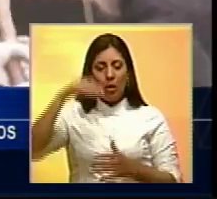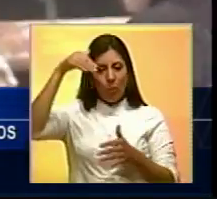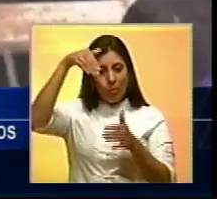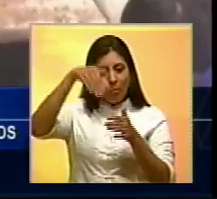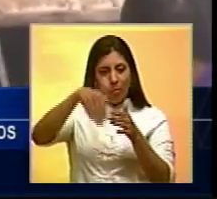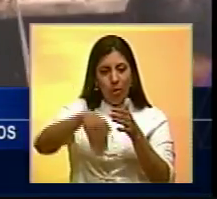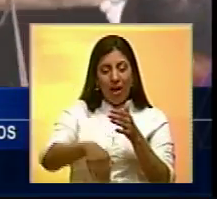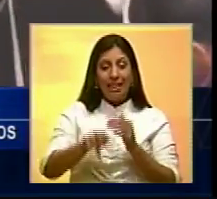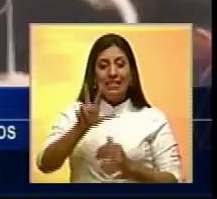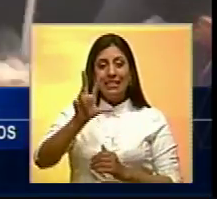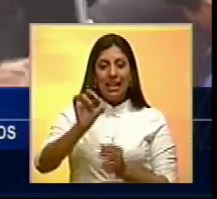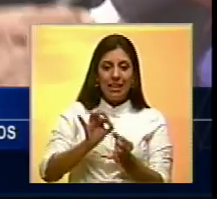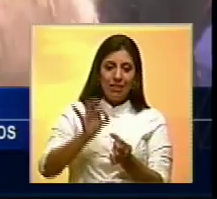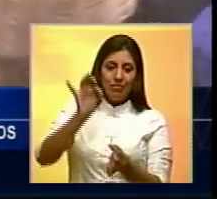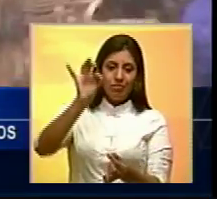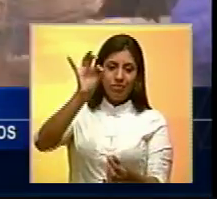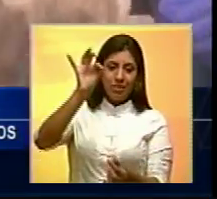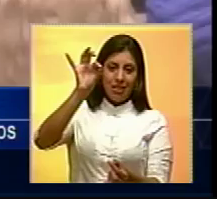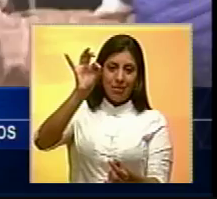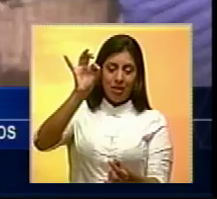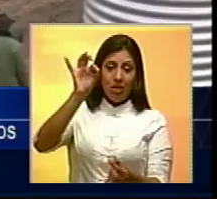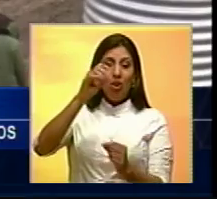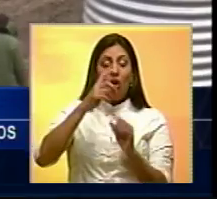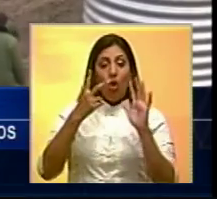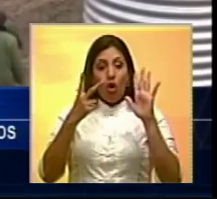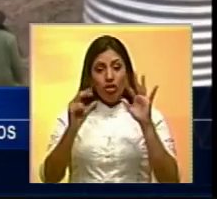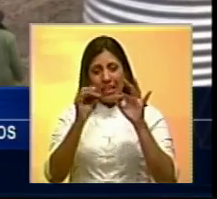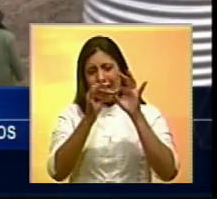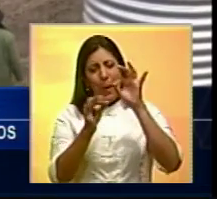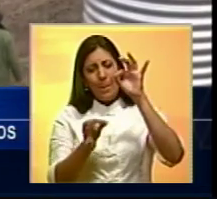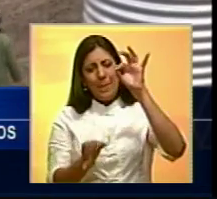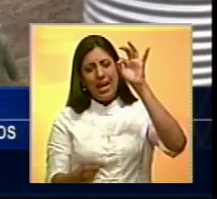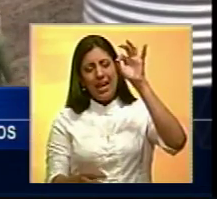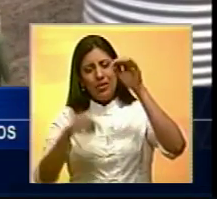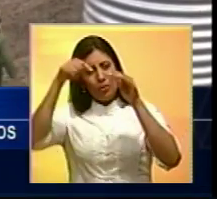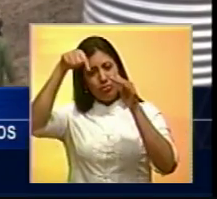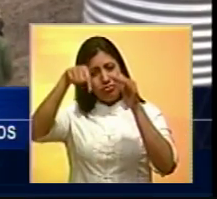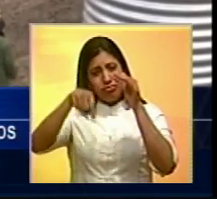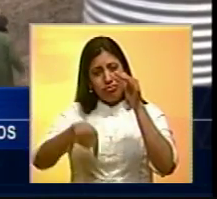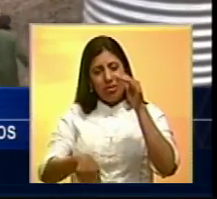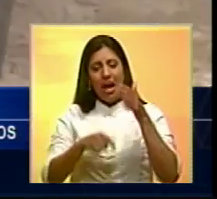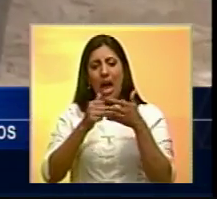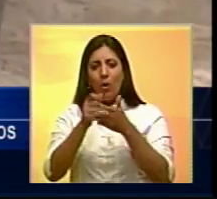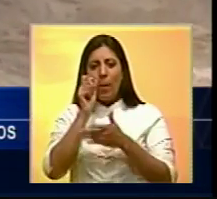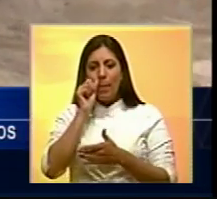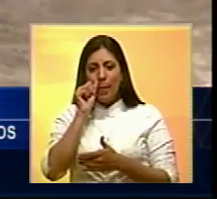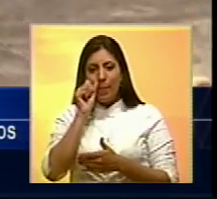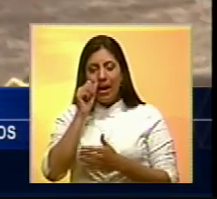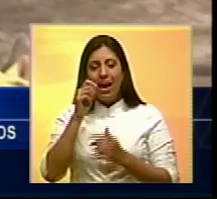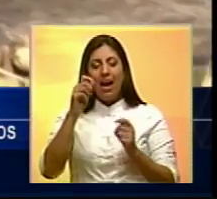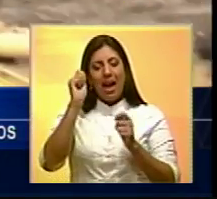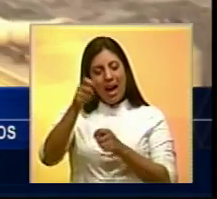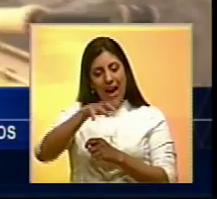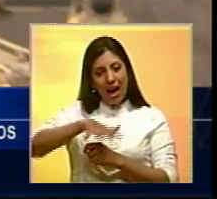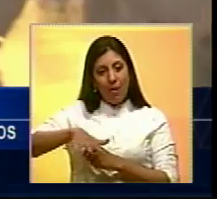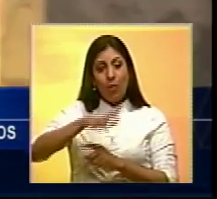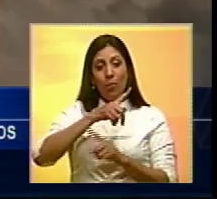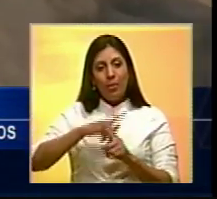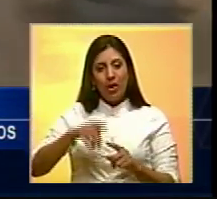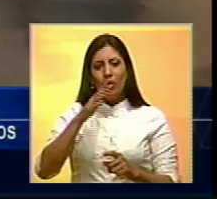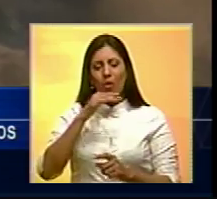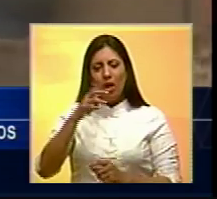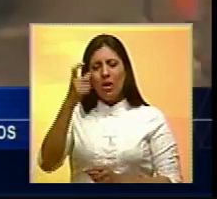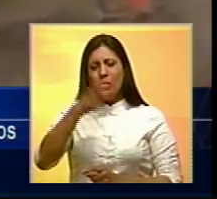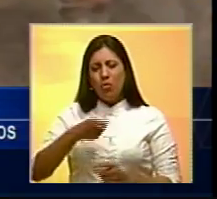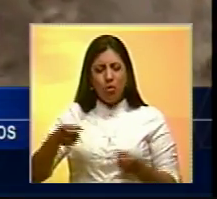en el hoyo de 30 centímetros de diámetro y 80 metros de profundidad cuando ayudaba a su padre en el campo. Aunque hubo una